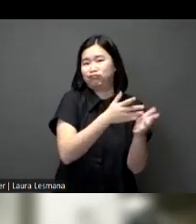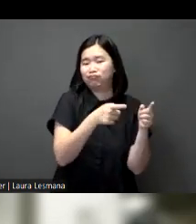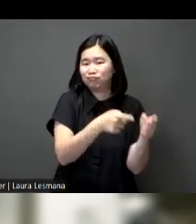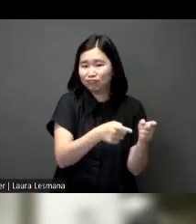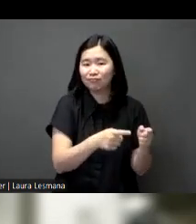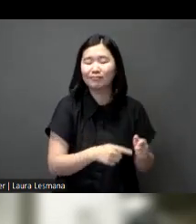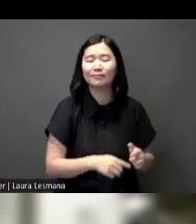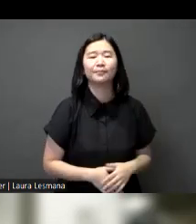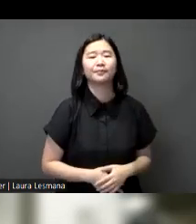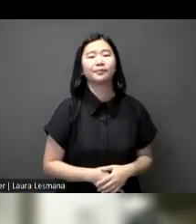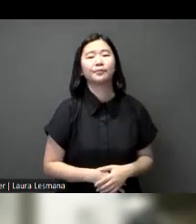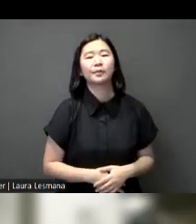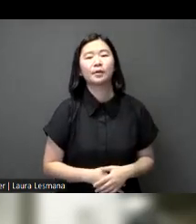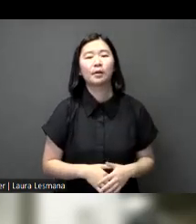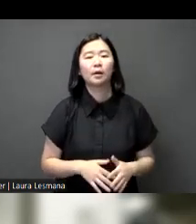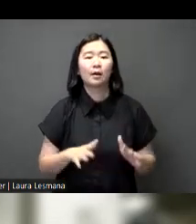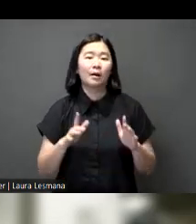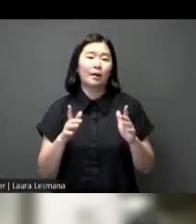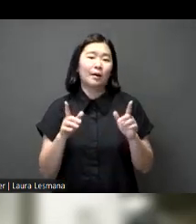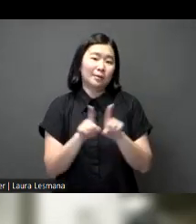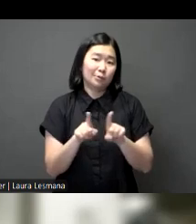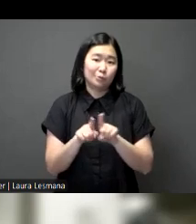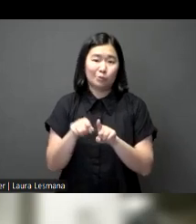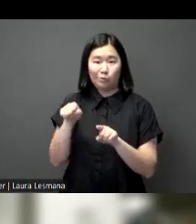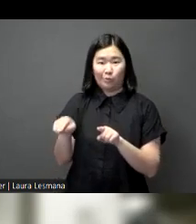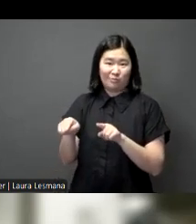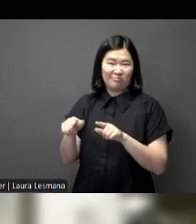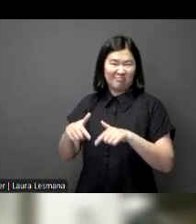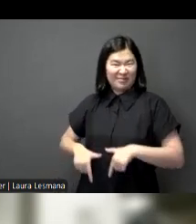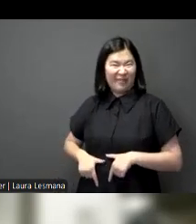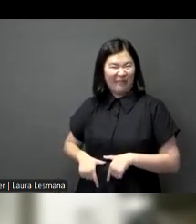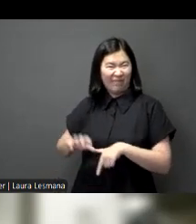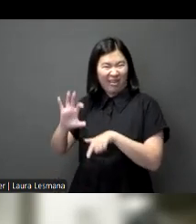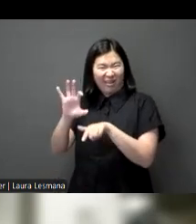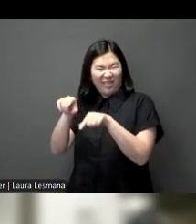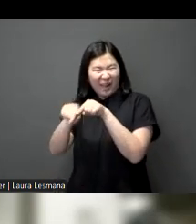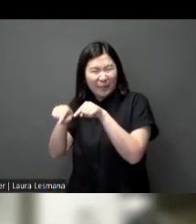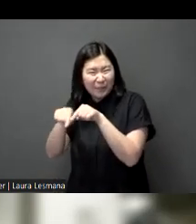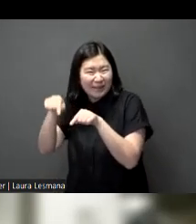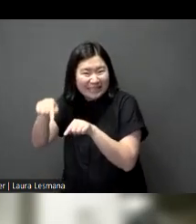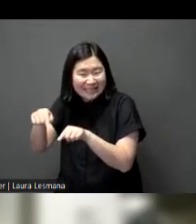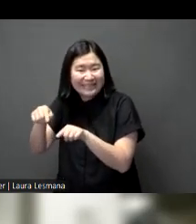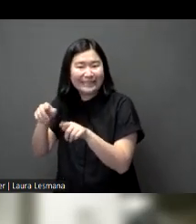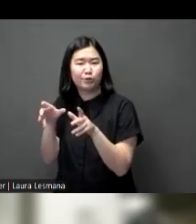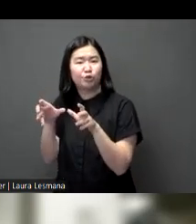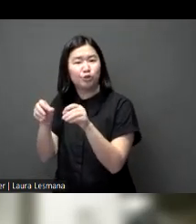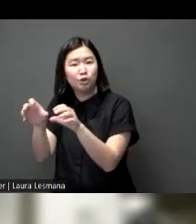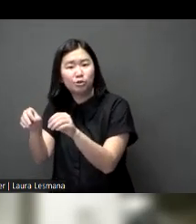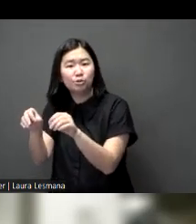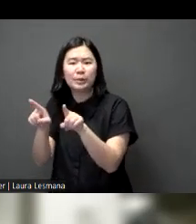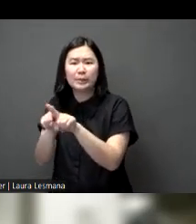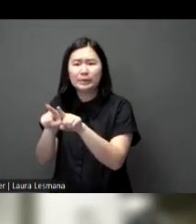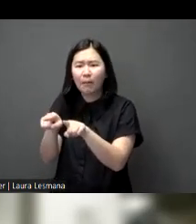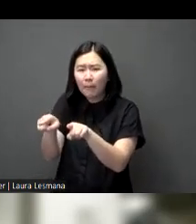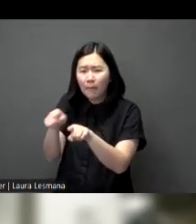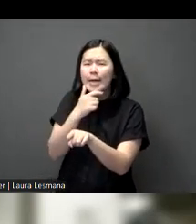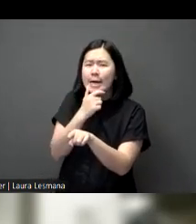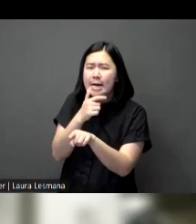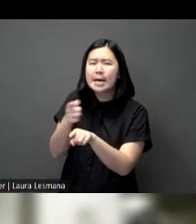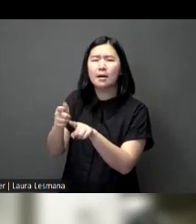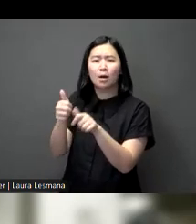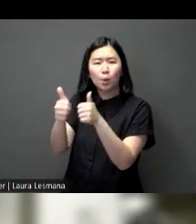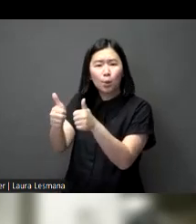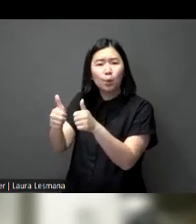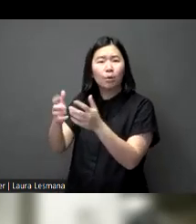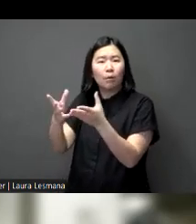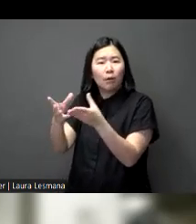papiloma humano, y que por lo tanto, al conocer el agente causal, tenemos mucha oportunidad de poder hacer prevención y evitar que se